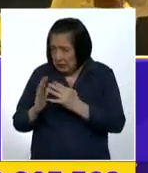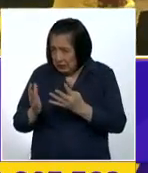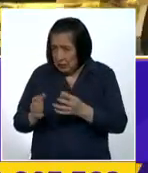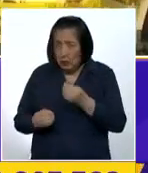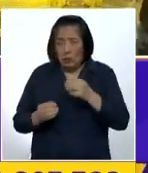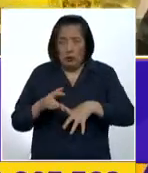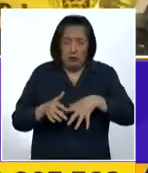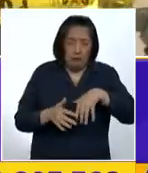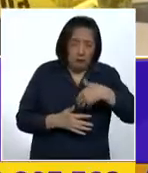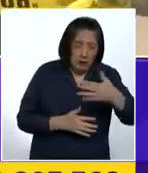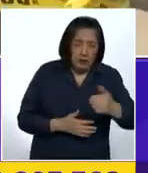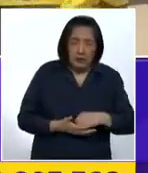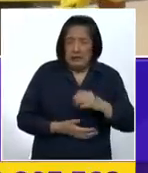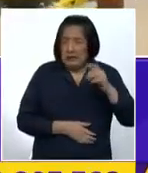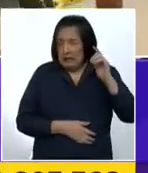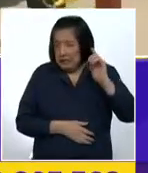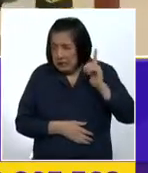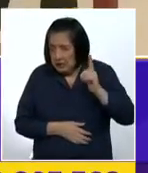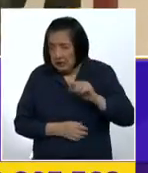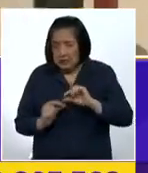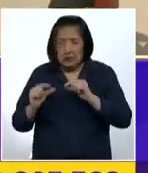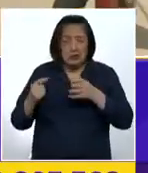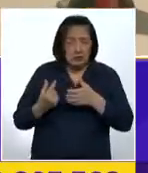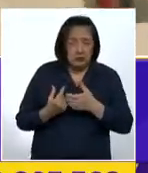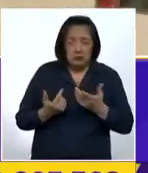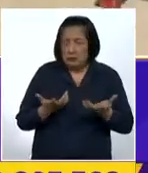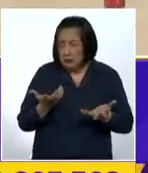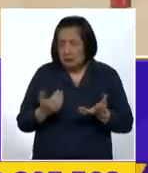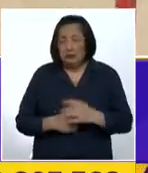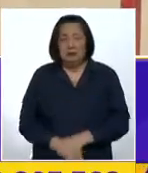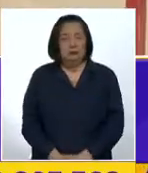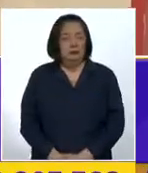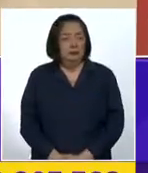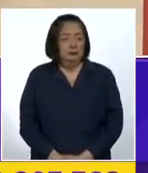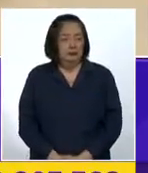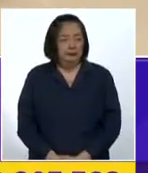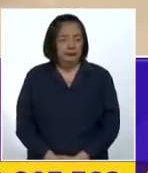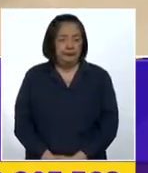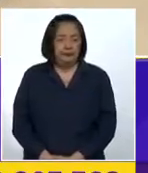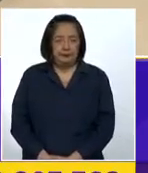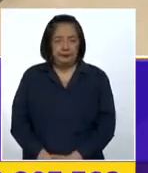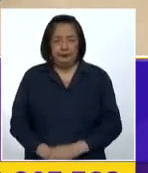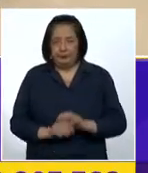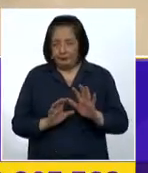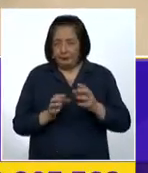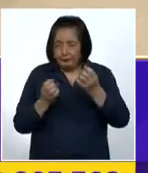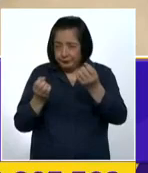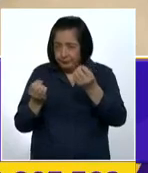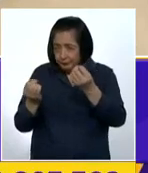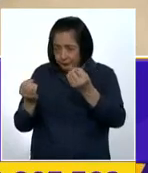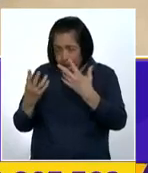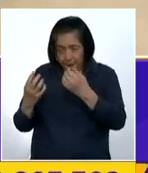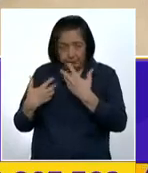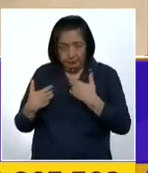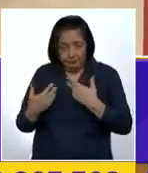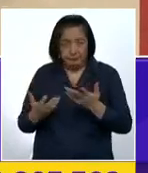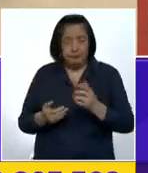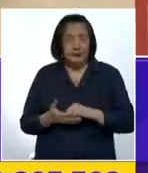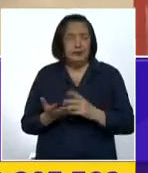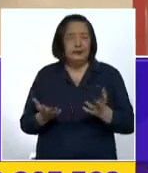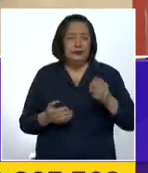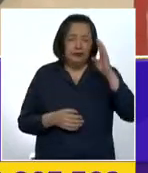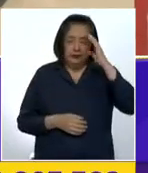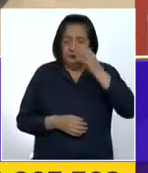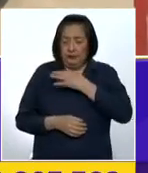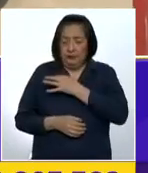liderando a toda esta mafia. A ver, información que tenemos de parte del